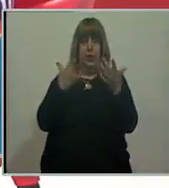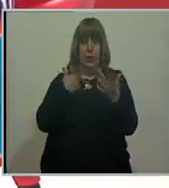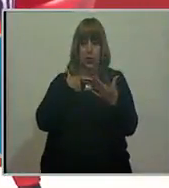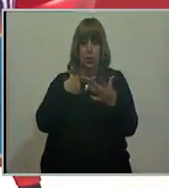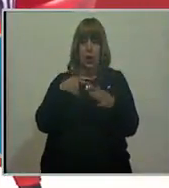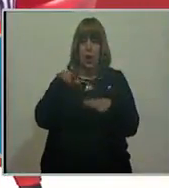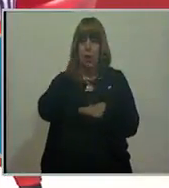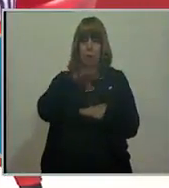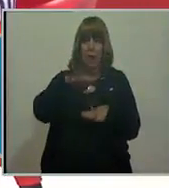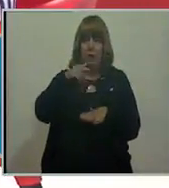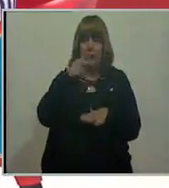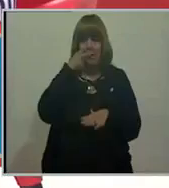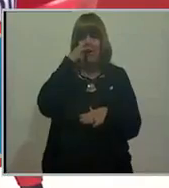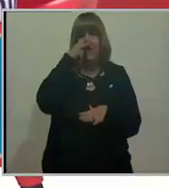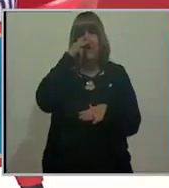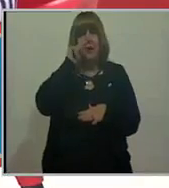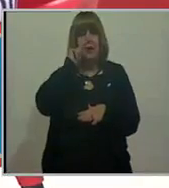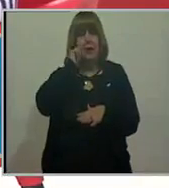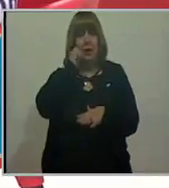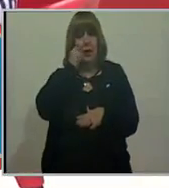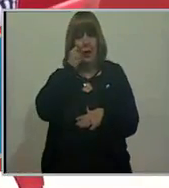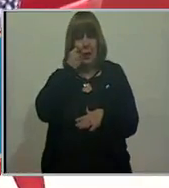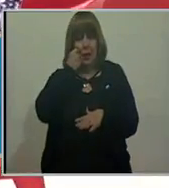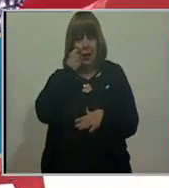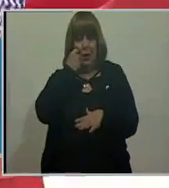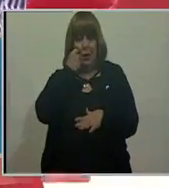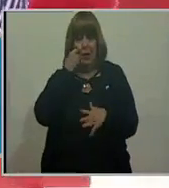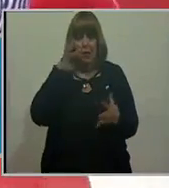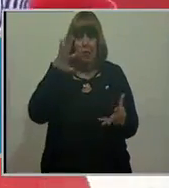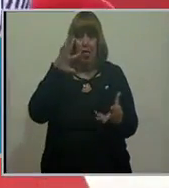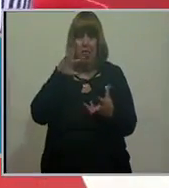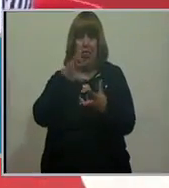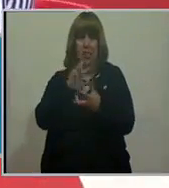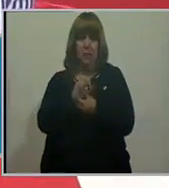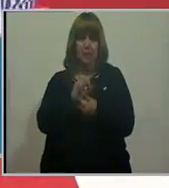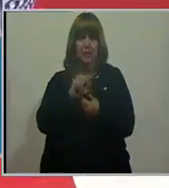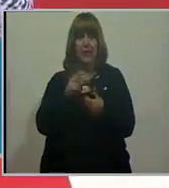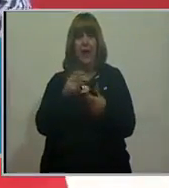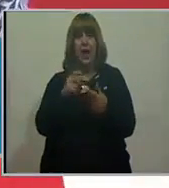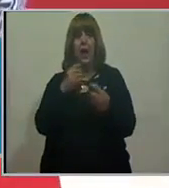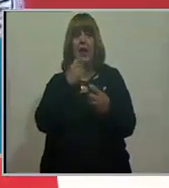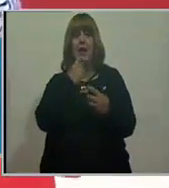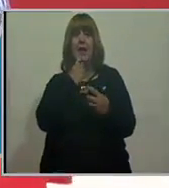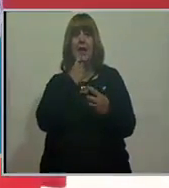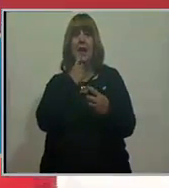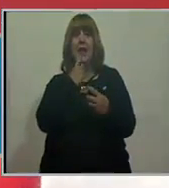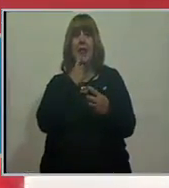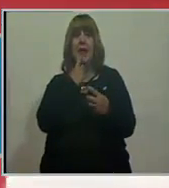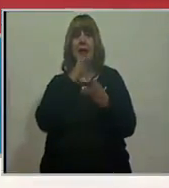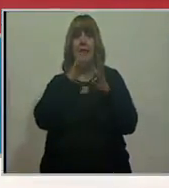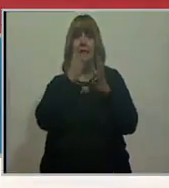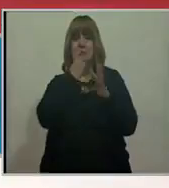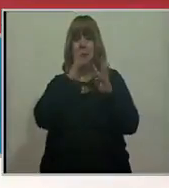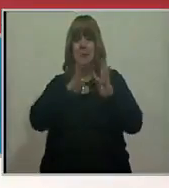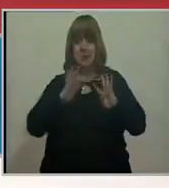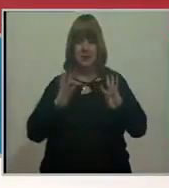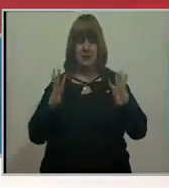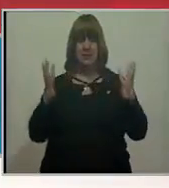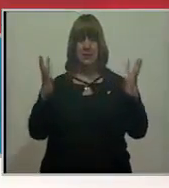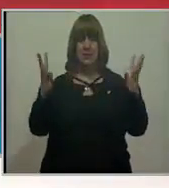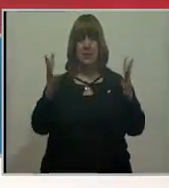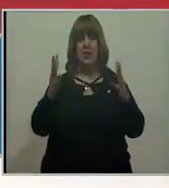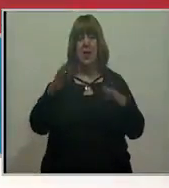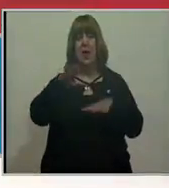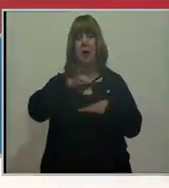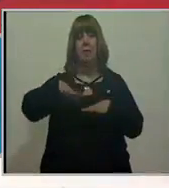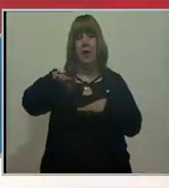plazas muy, muy bonitas enrejadas. Y a veces. Enrejadas. Mirá lo que se ha llegado. Plaza Sarmiento, por ejemplo. Plaza Sarmiento, por